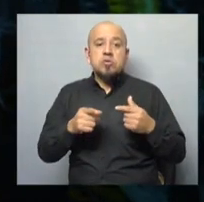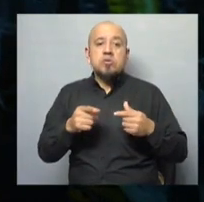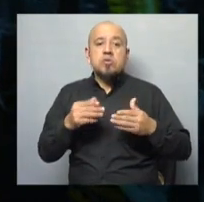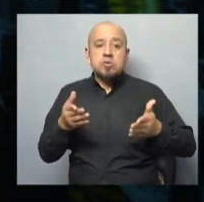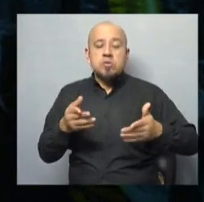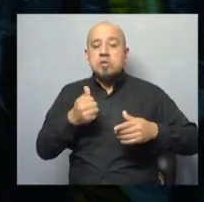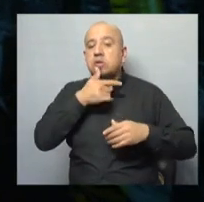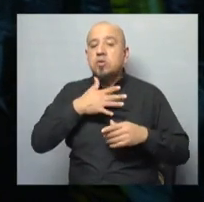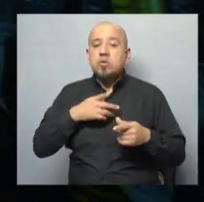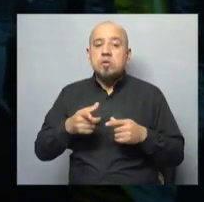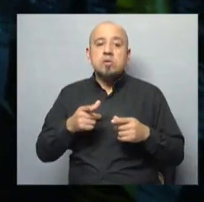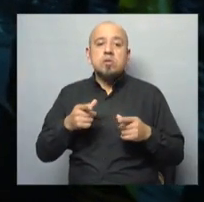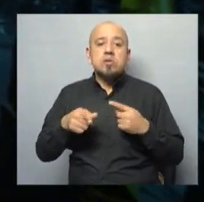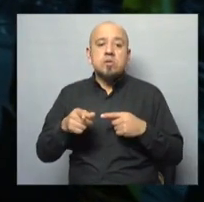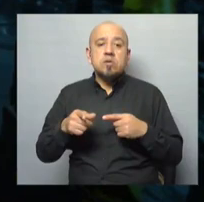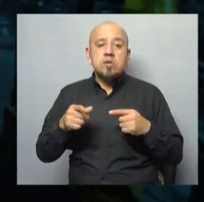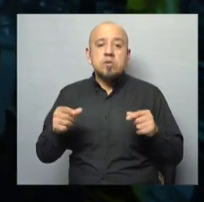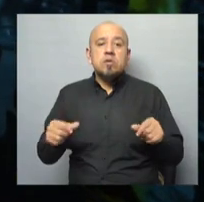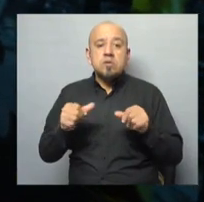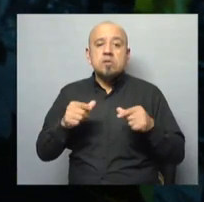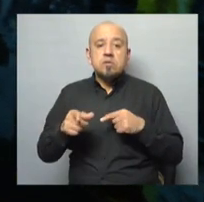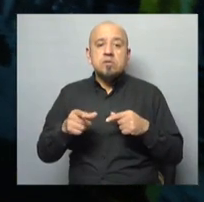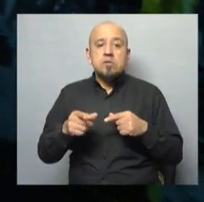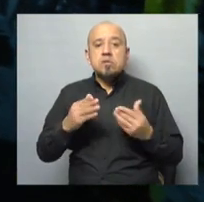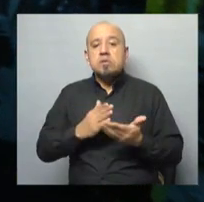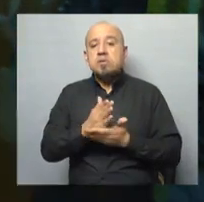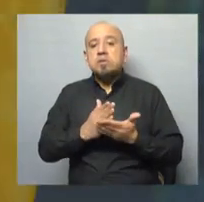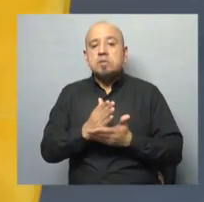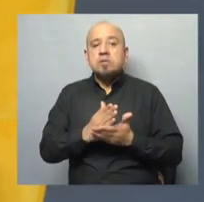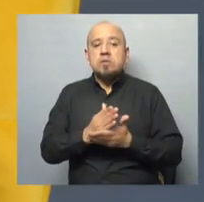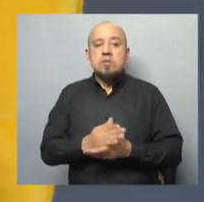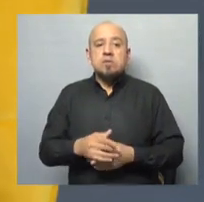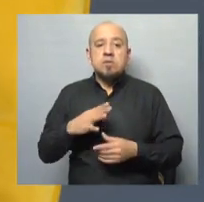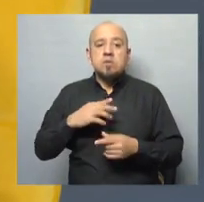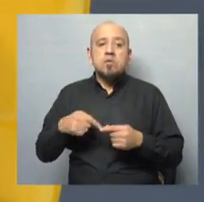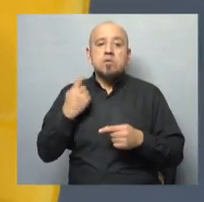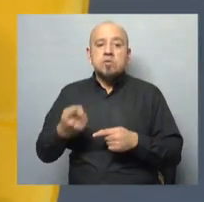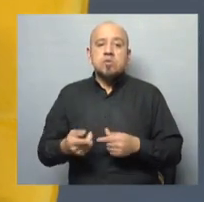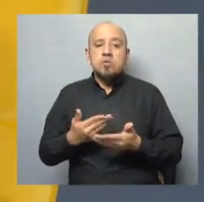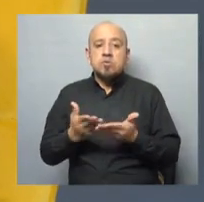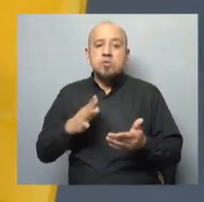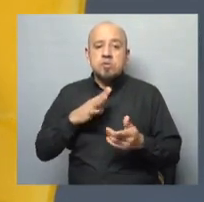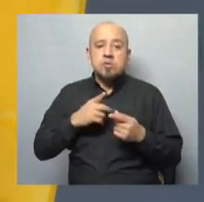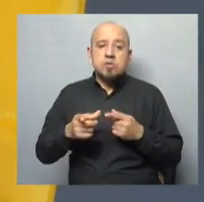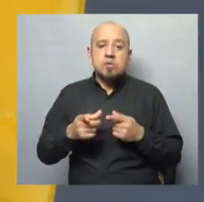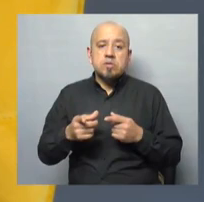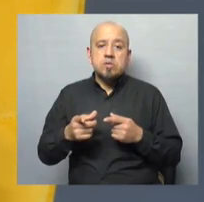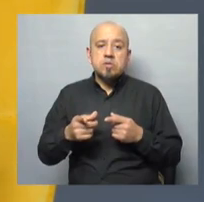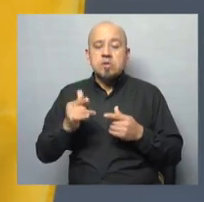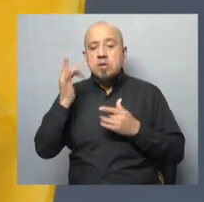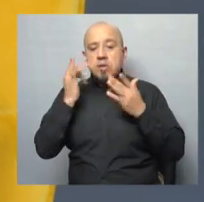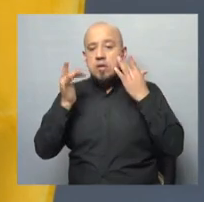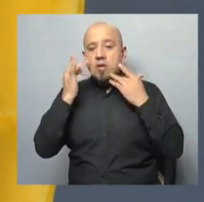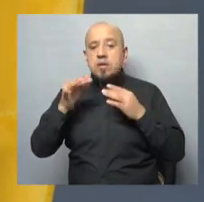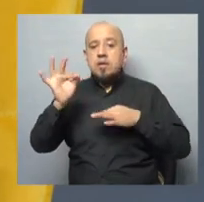esa historia para decir así como así somos los actores estamos todo el tiempo dando la vida por nosotros para mí hay algo en el en el arte con el